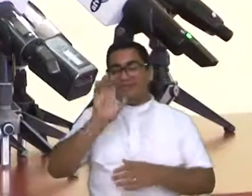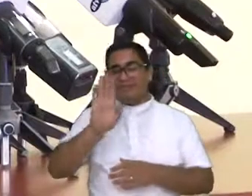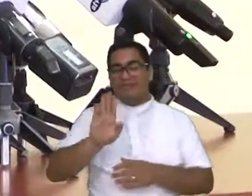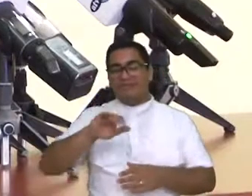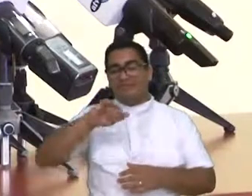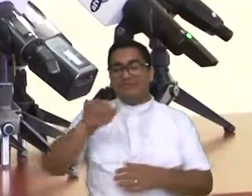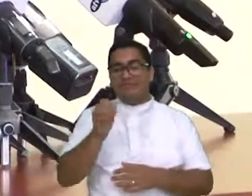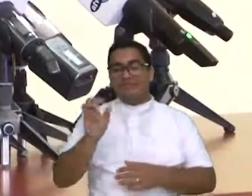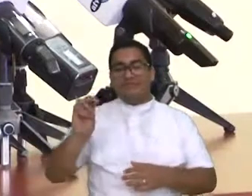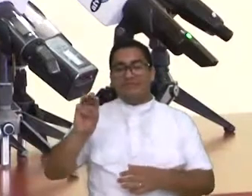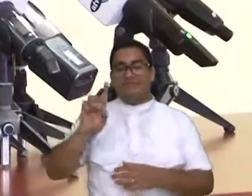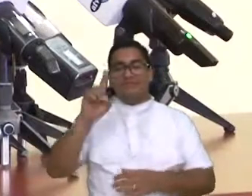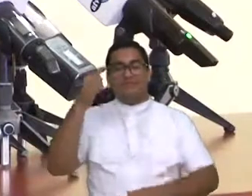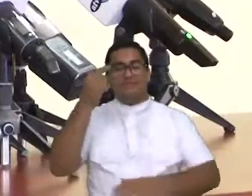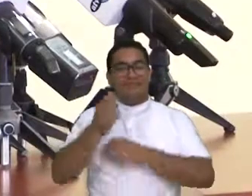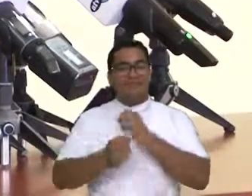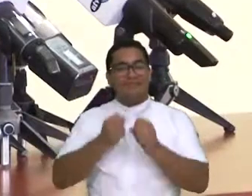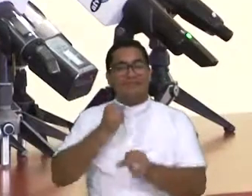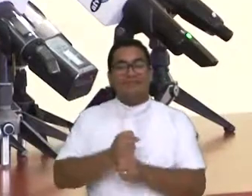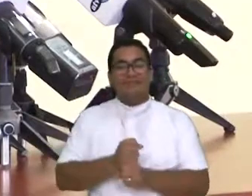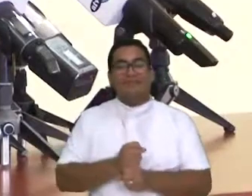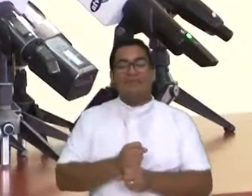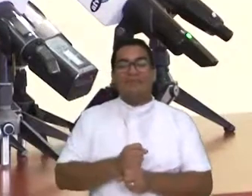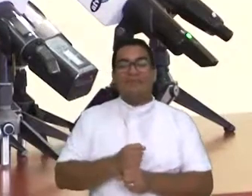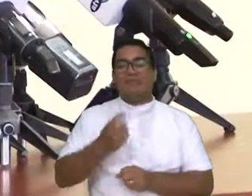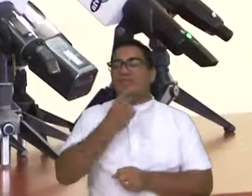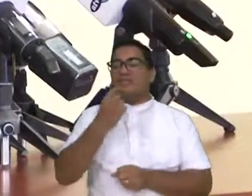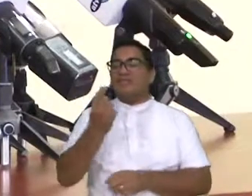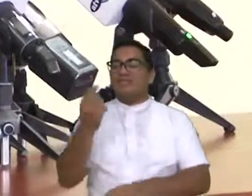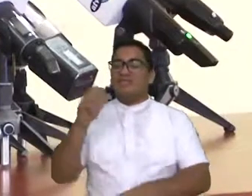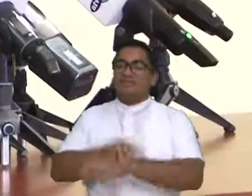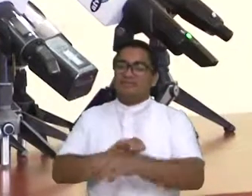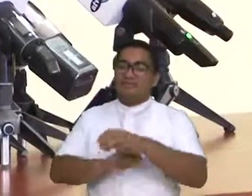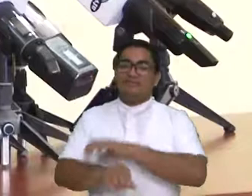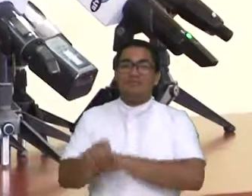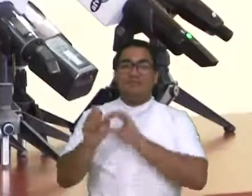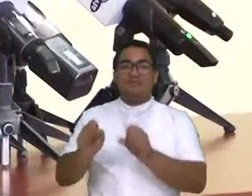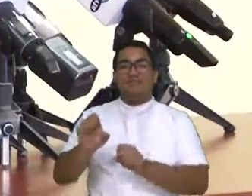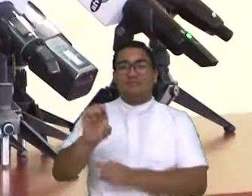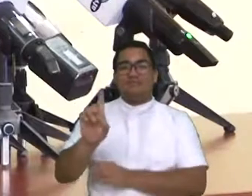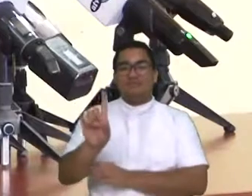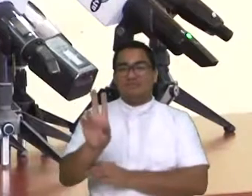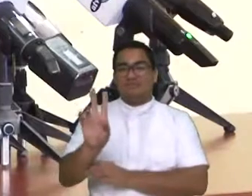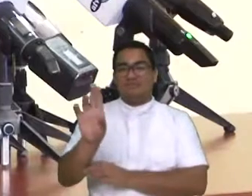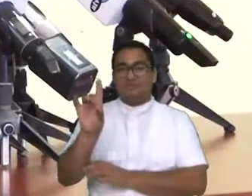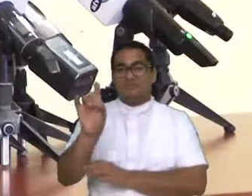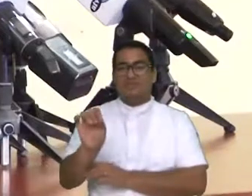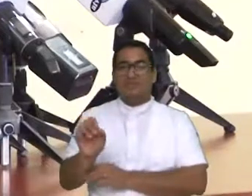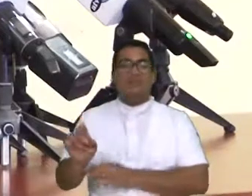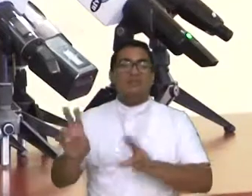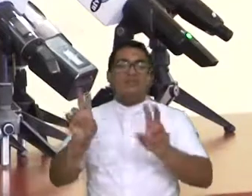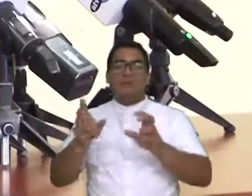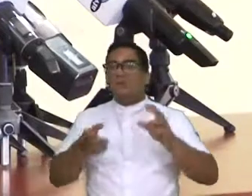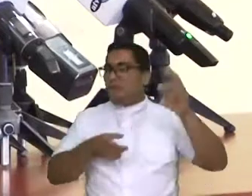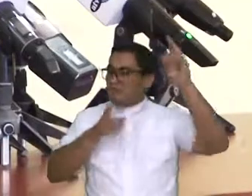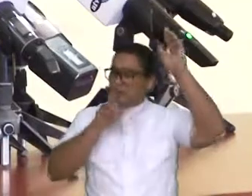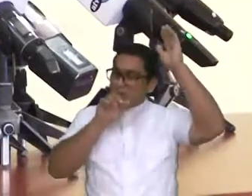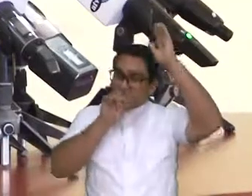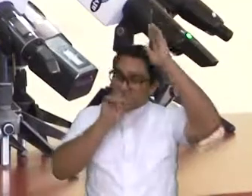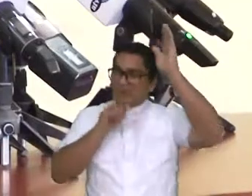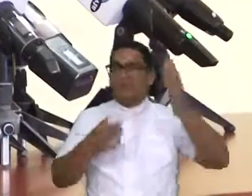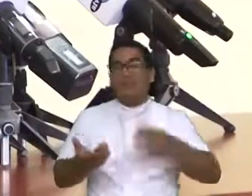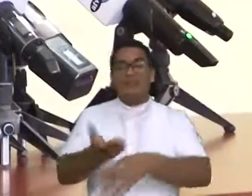BJM, de 17 años. Delincuentes presos, Eduardo Murillo Pérez, alias Gallito,